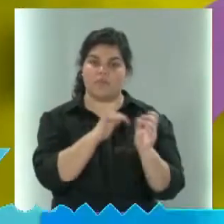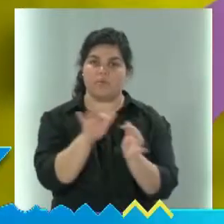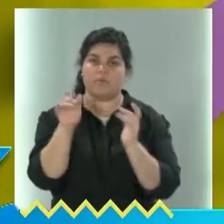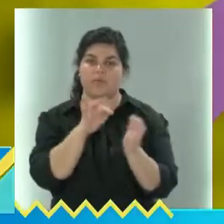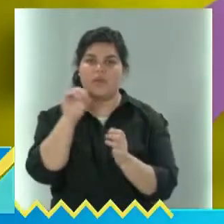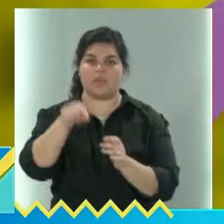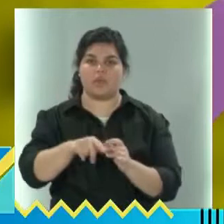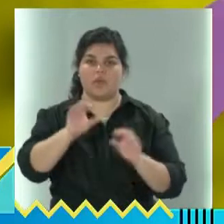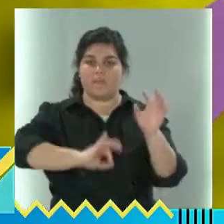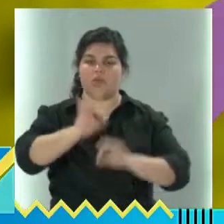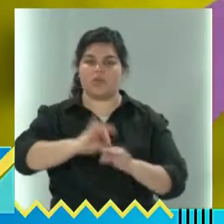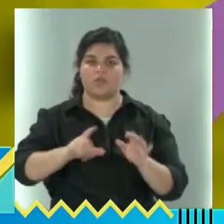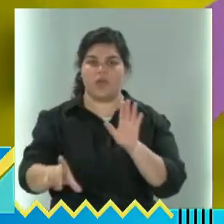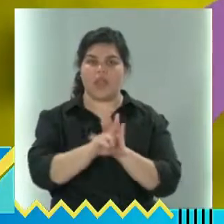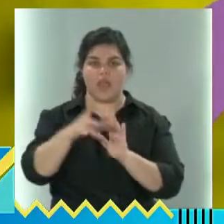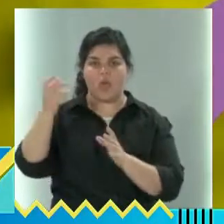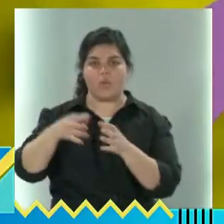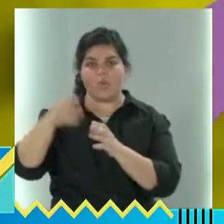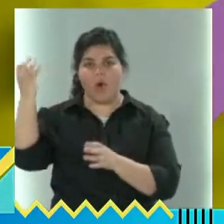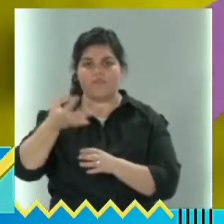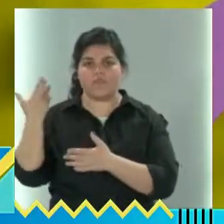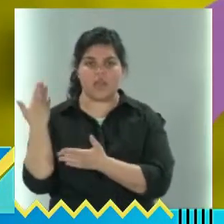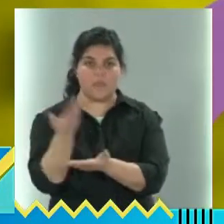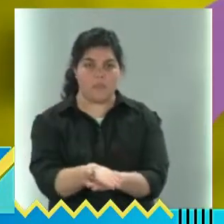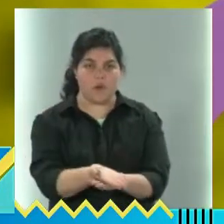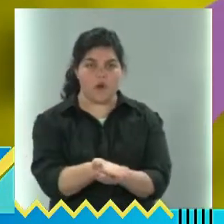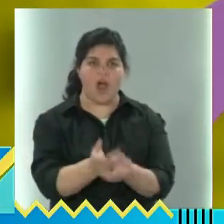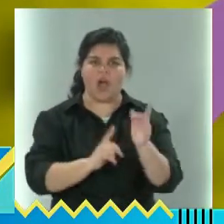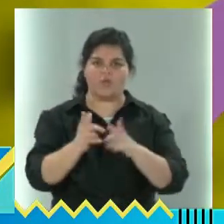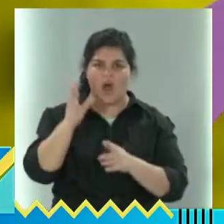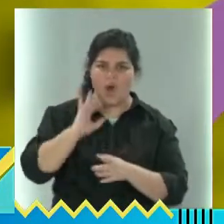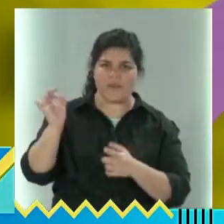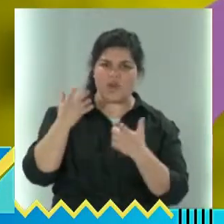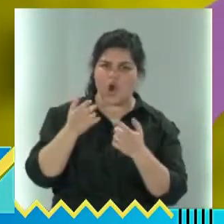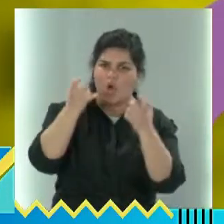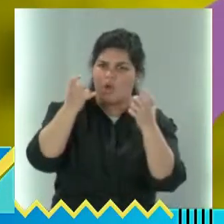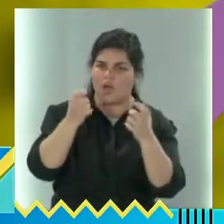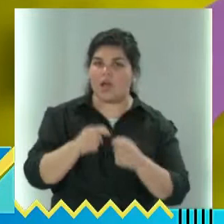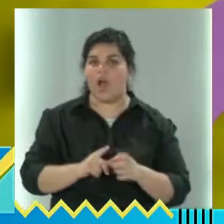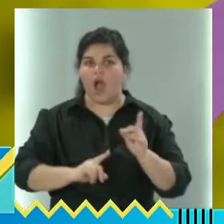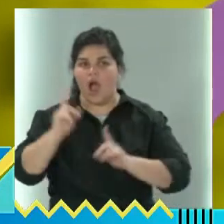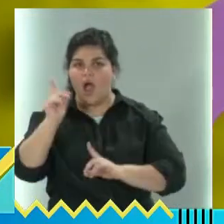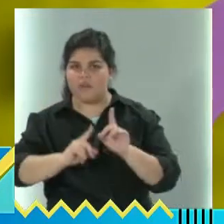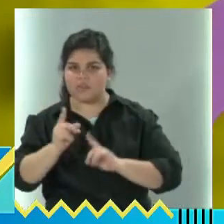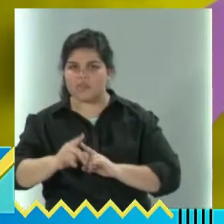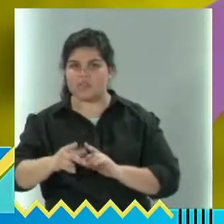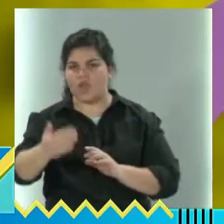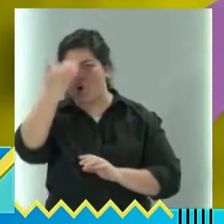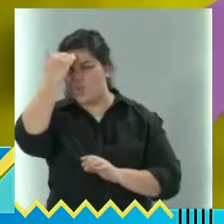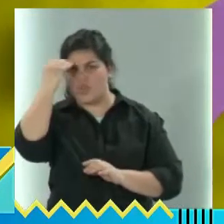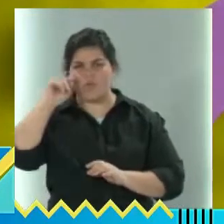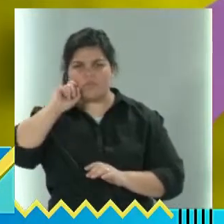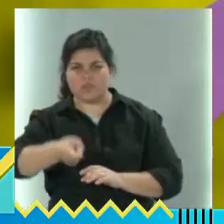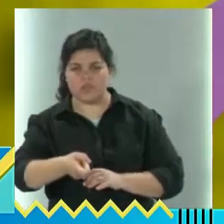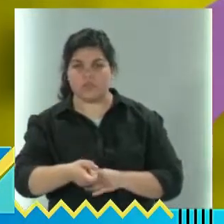de ley presentado por el oficialismo, que tiene voces encontradas, voces que dicen que hasta es inconstitucional,